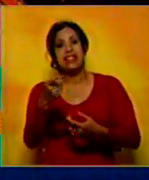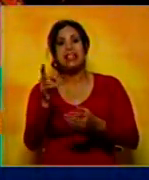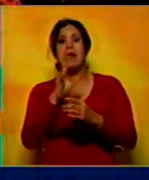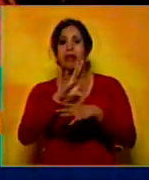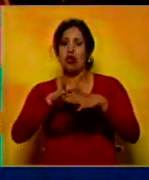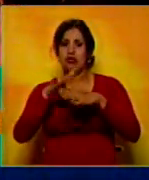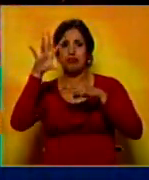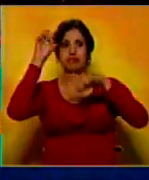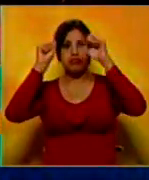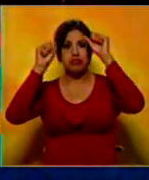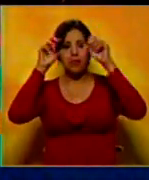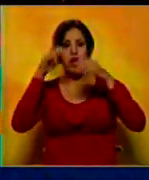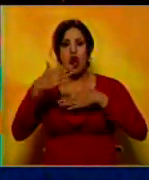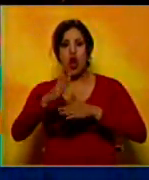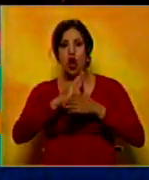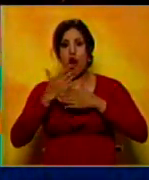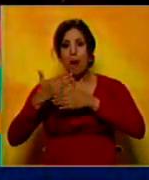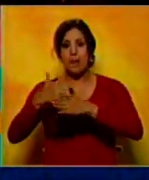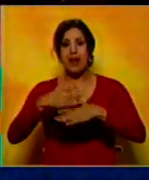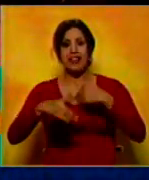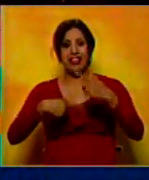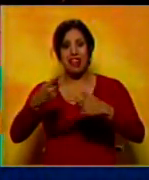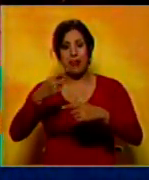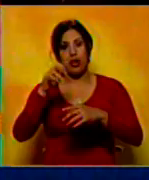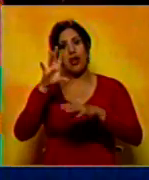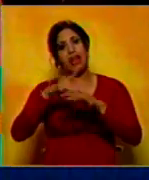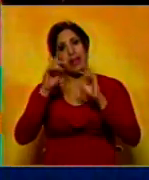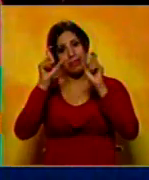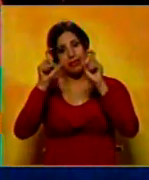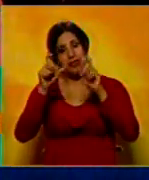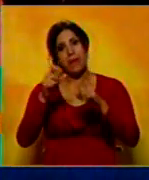llenos de conocimientos para compartir luego con